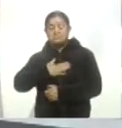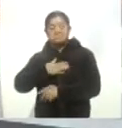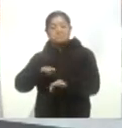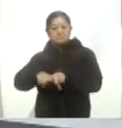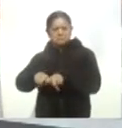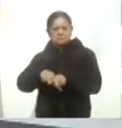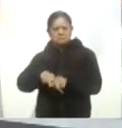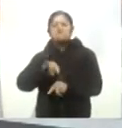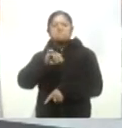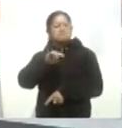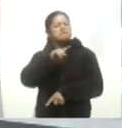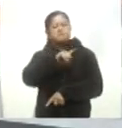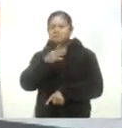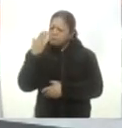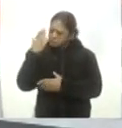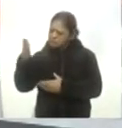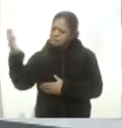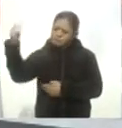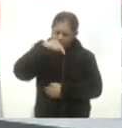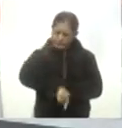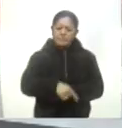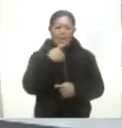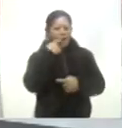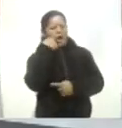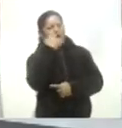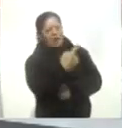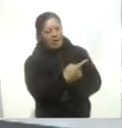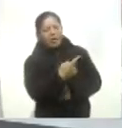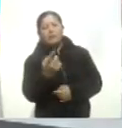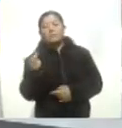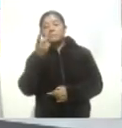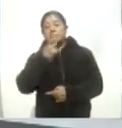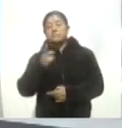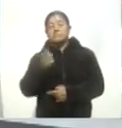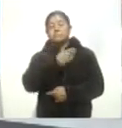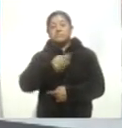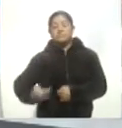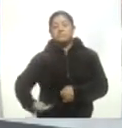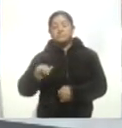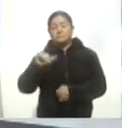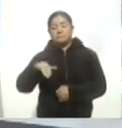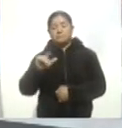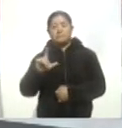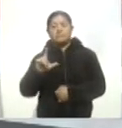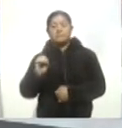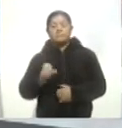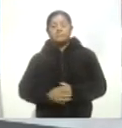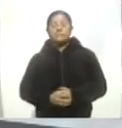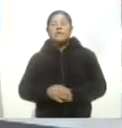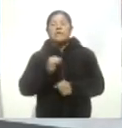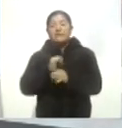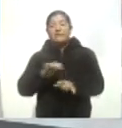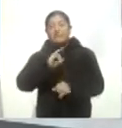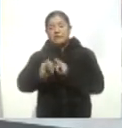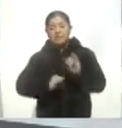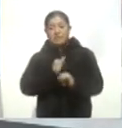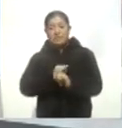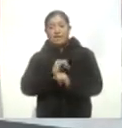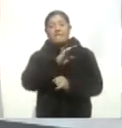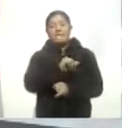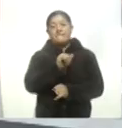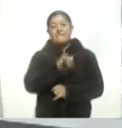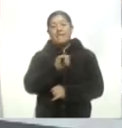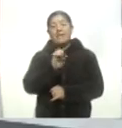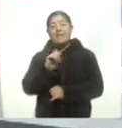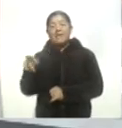llamados a declarar, lo plantea el presidente López Obrador. En información internacional, Biden acepta la